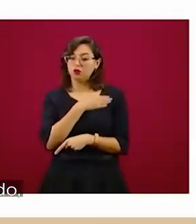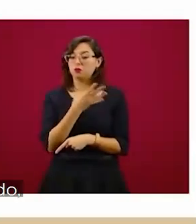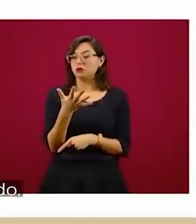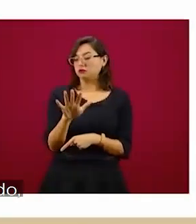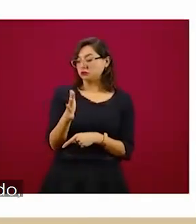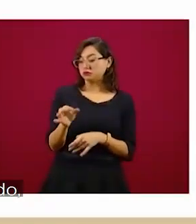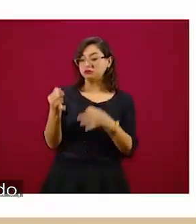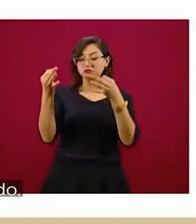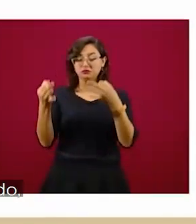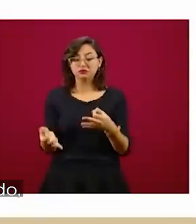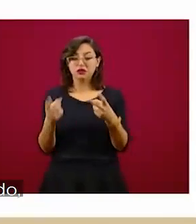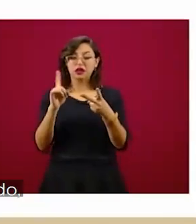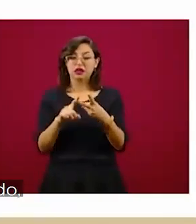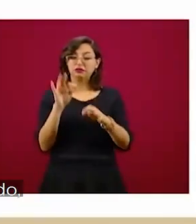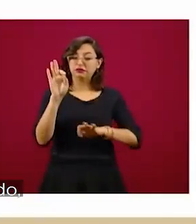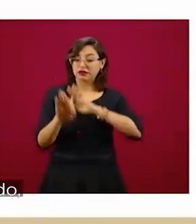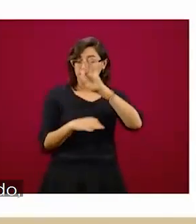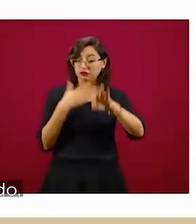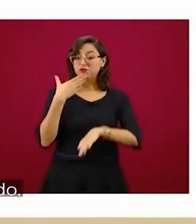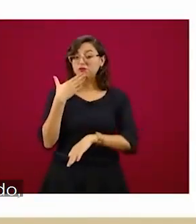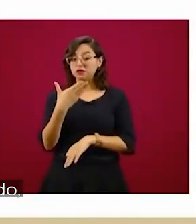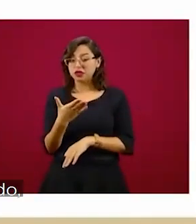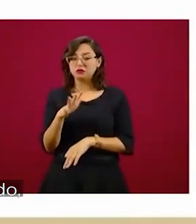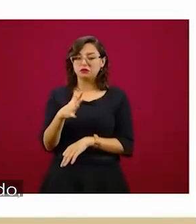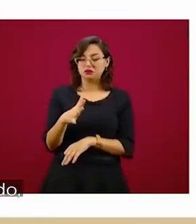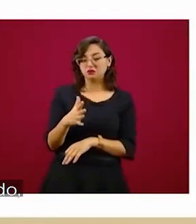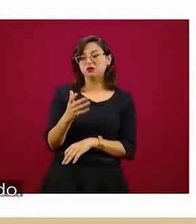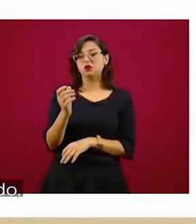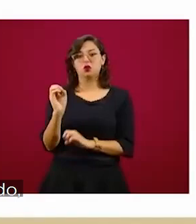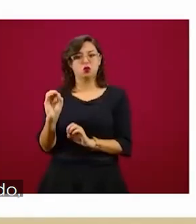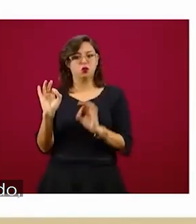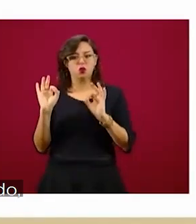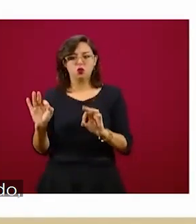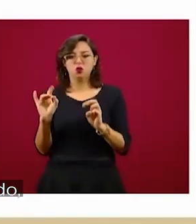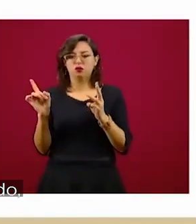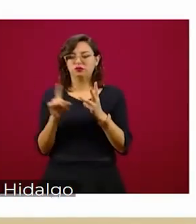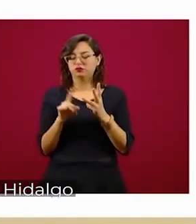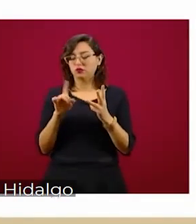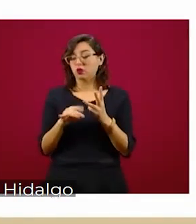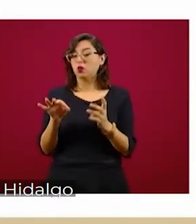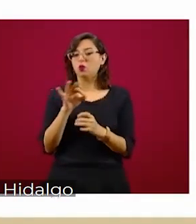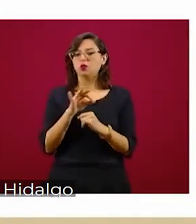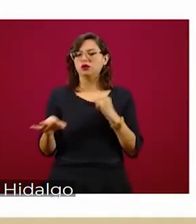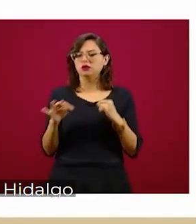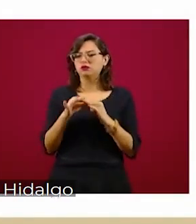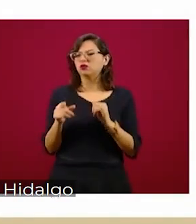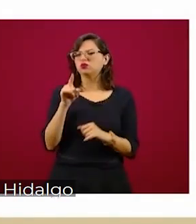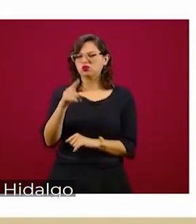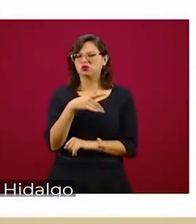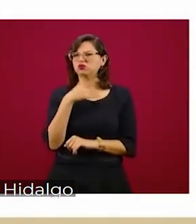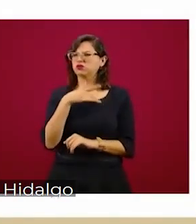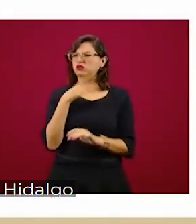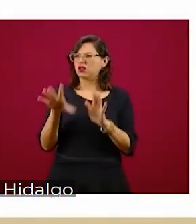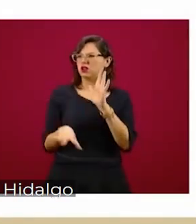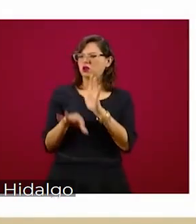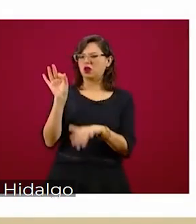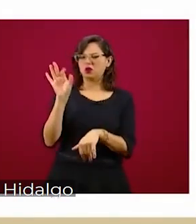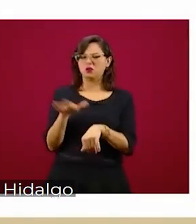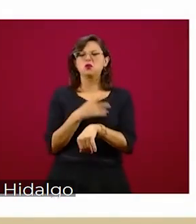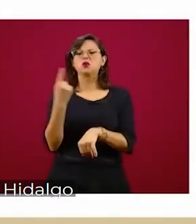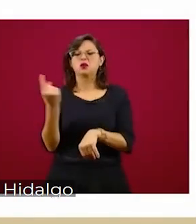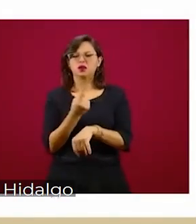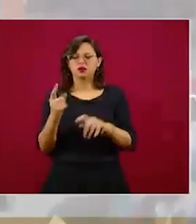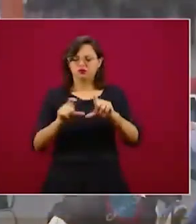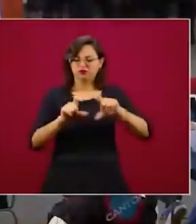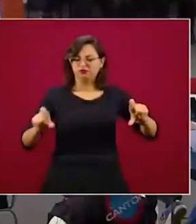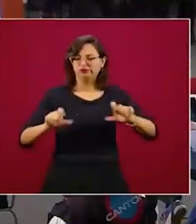Esta mañana, el director general del Instituto Mexicano del Seguro Social, Zoe Robledo, presentó al jurado calificador de la condecoración Miguel